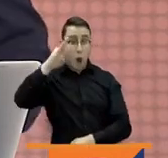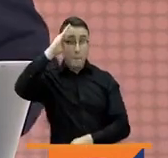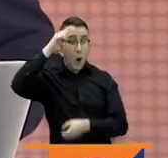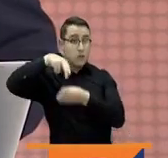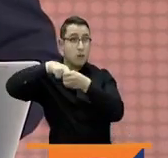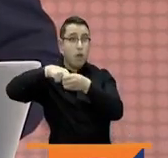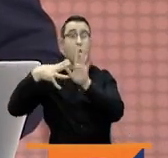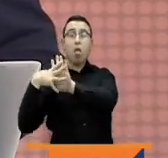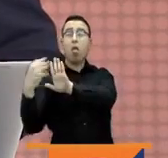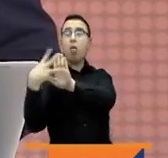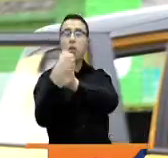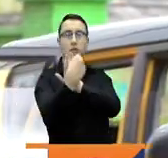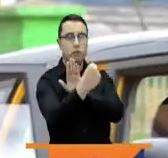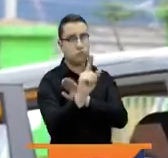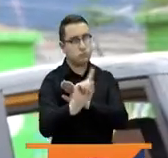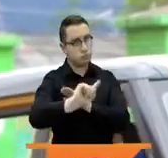replicado.